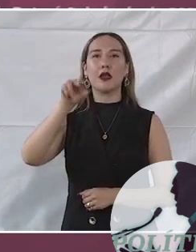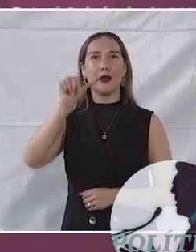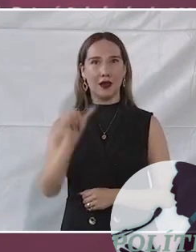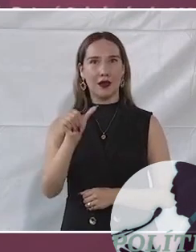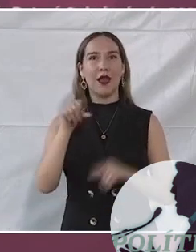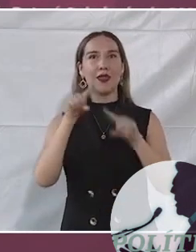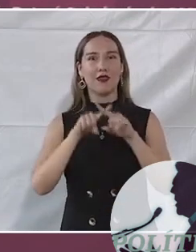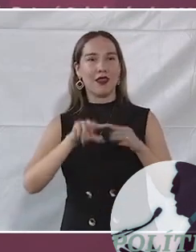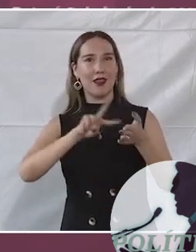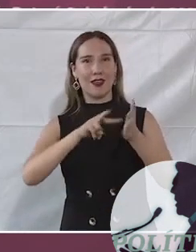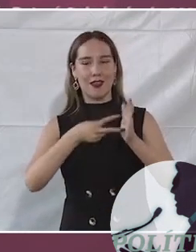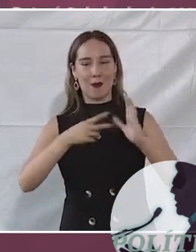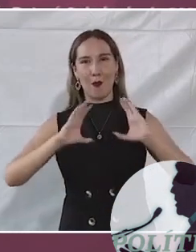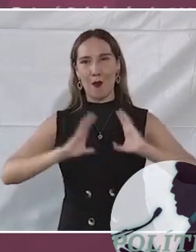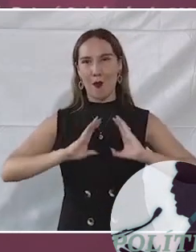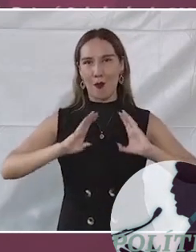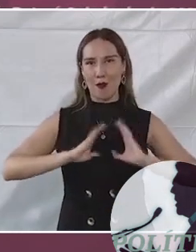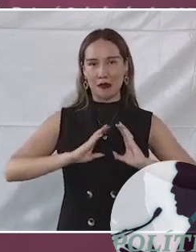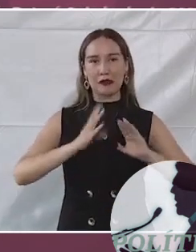están construyendo